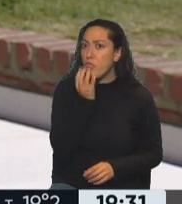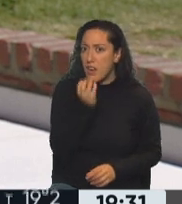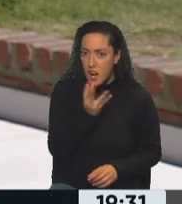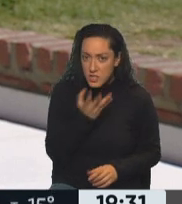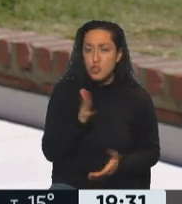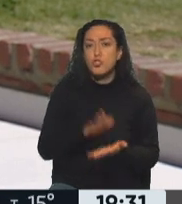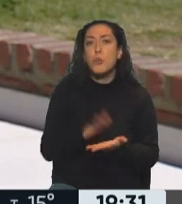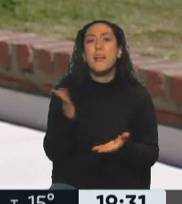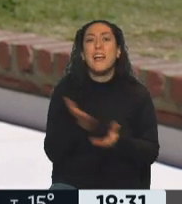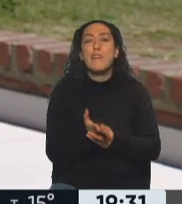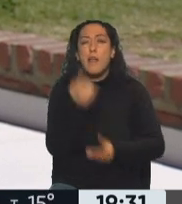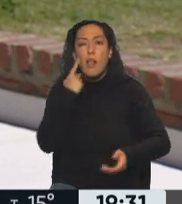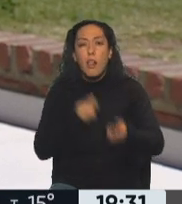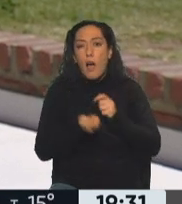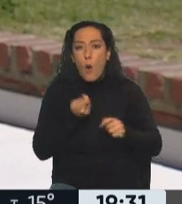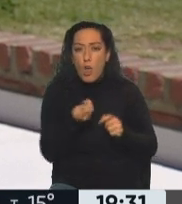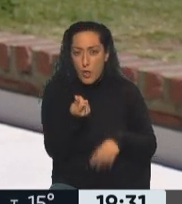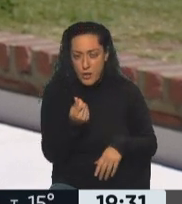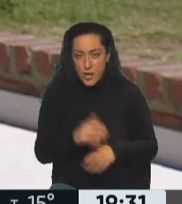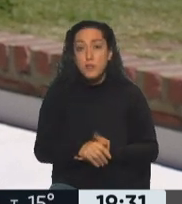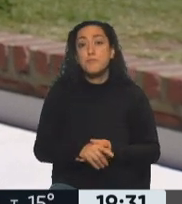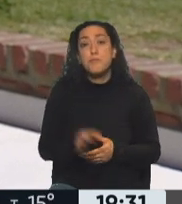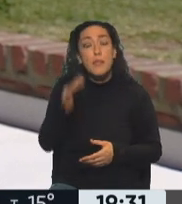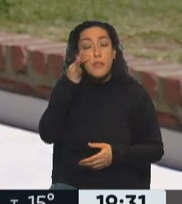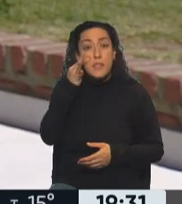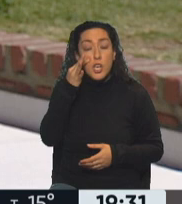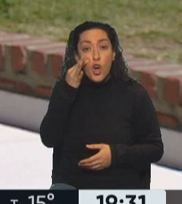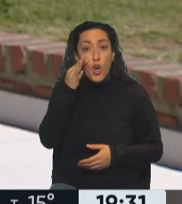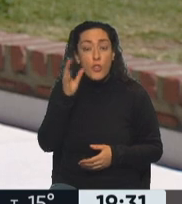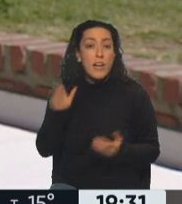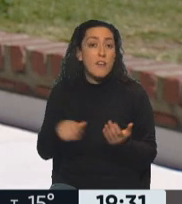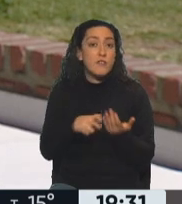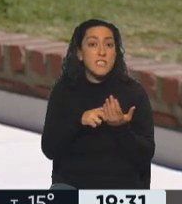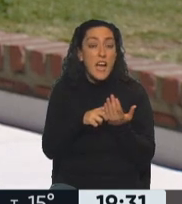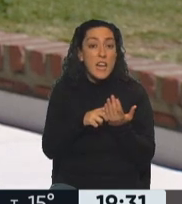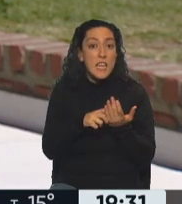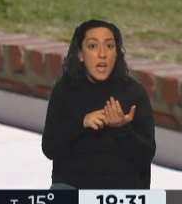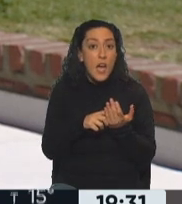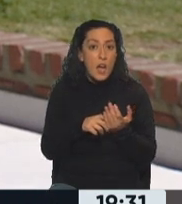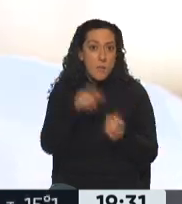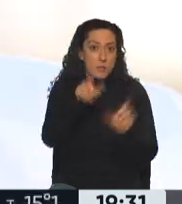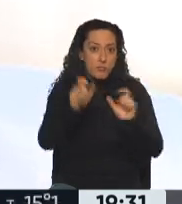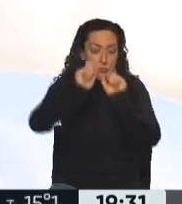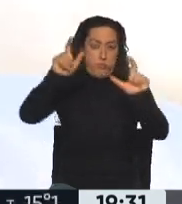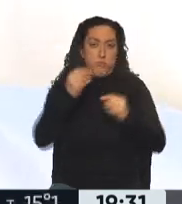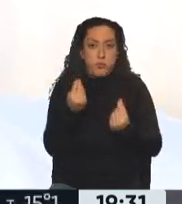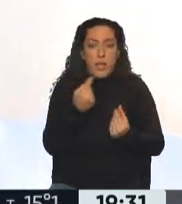lavado. Hoy, el primer testigo de la fiscalía sorprendió cuando dijo que fue presionado por